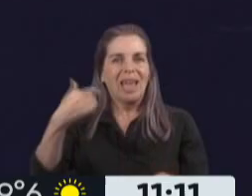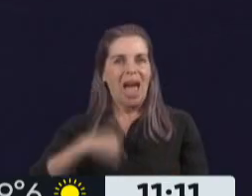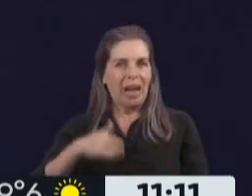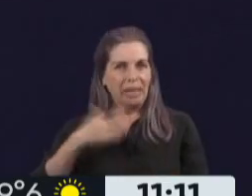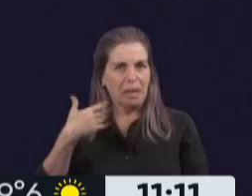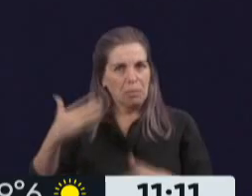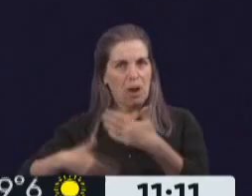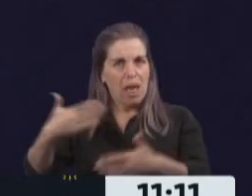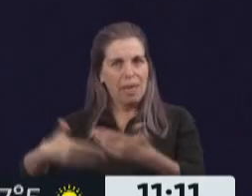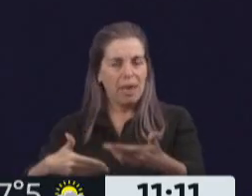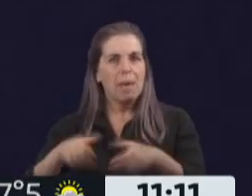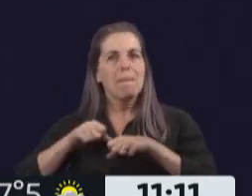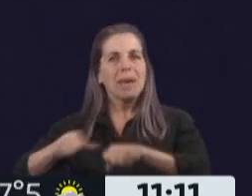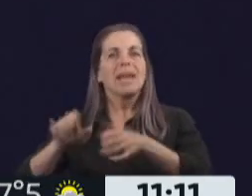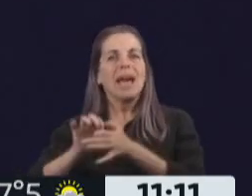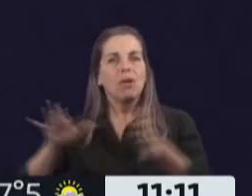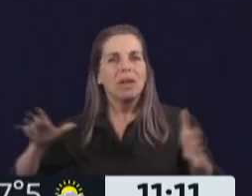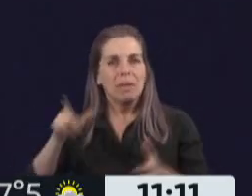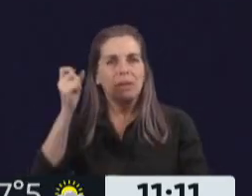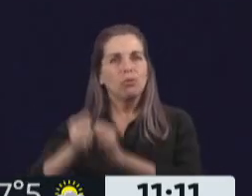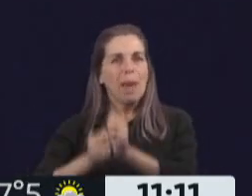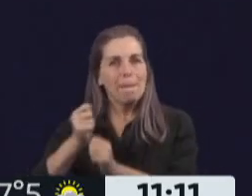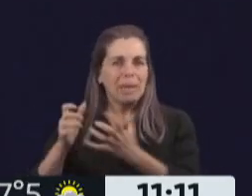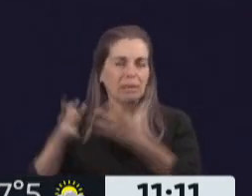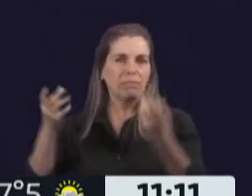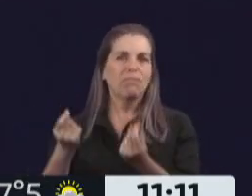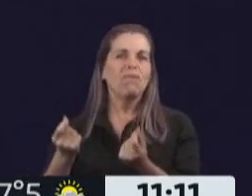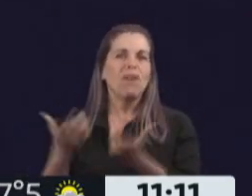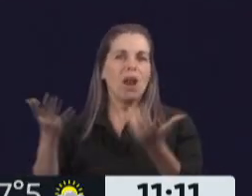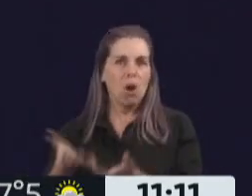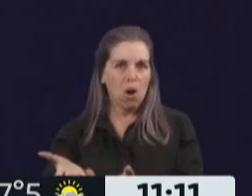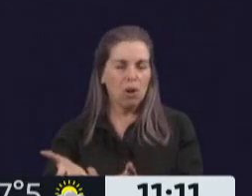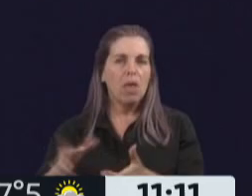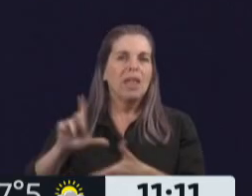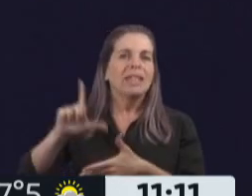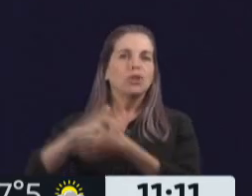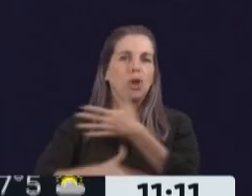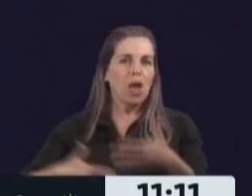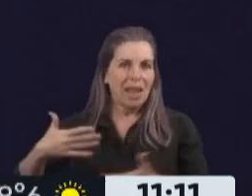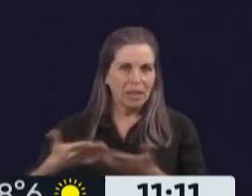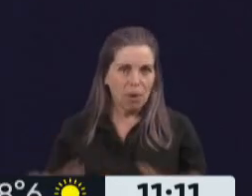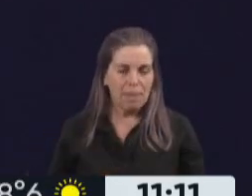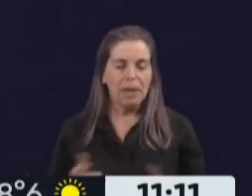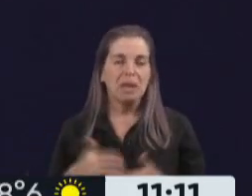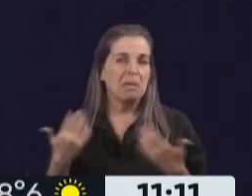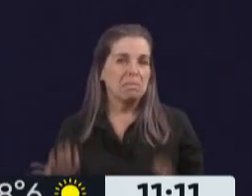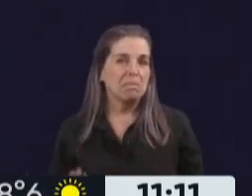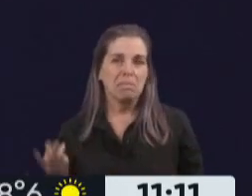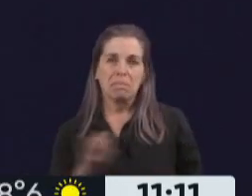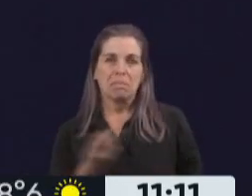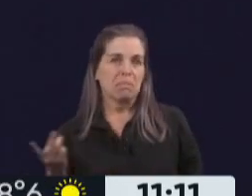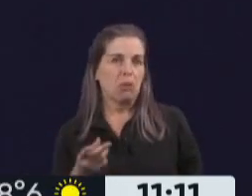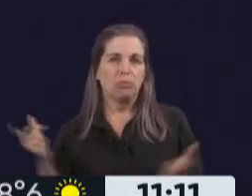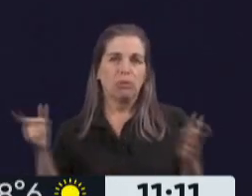las empresas con mayor valor de toda América Latina, así que